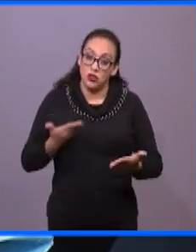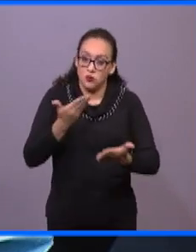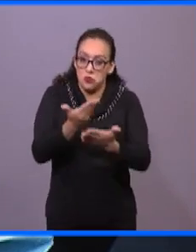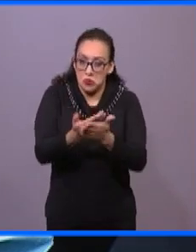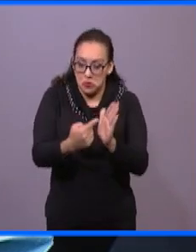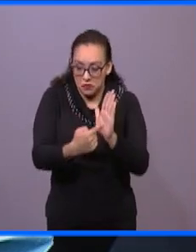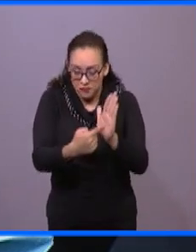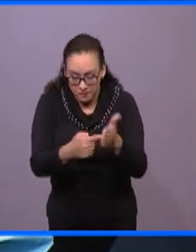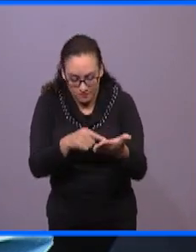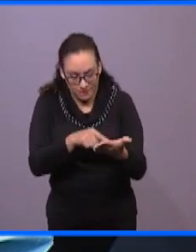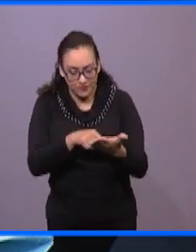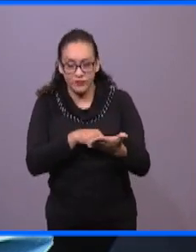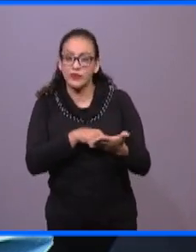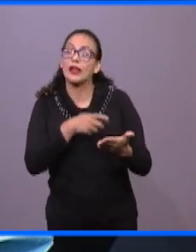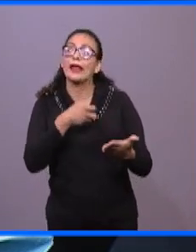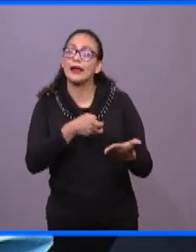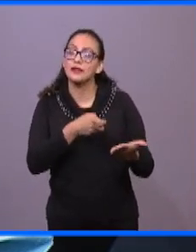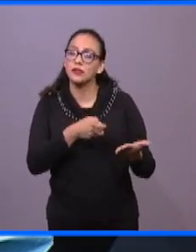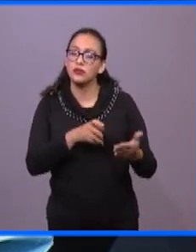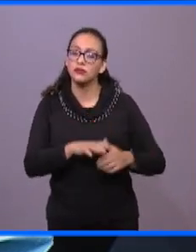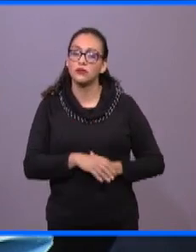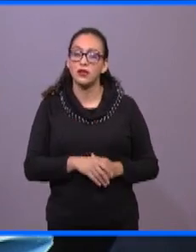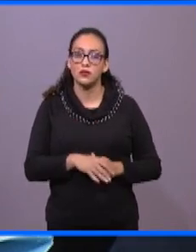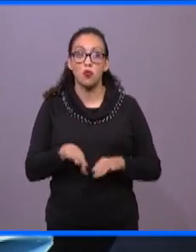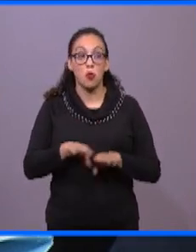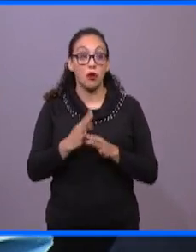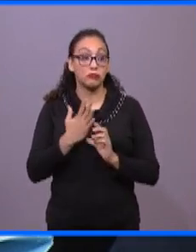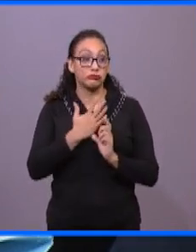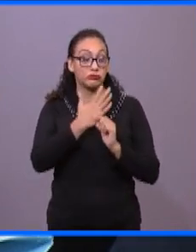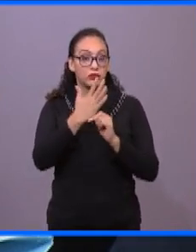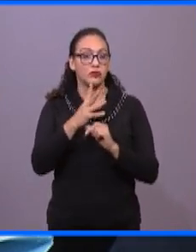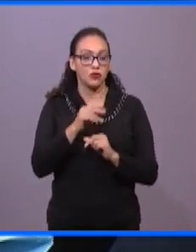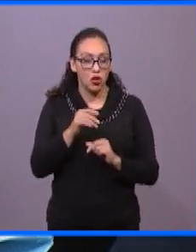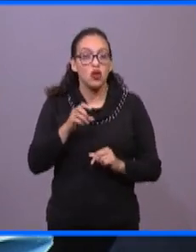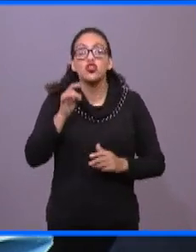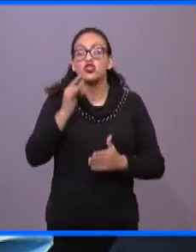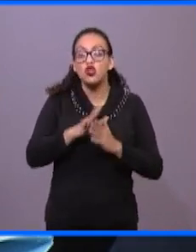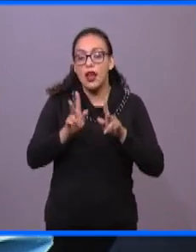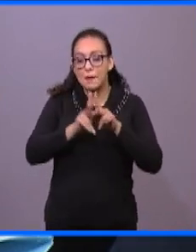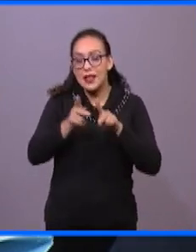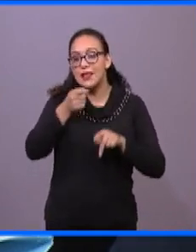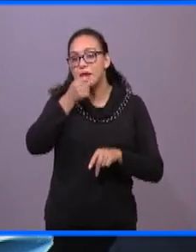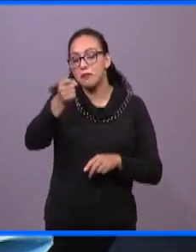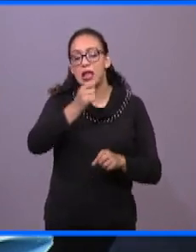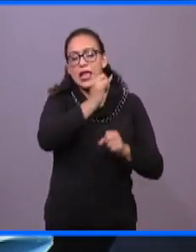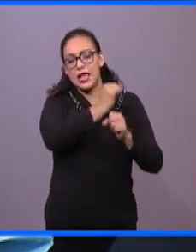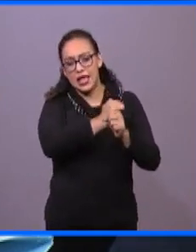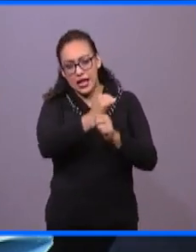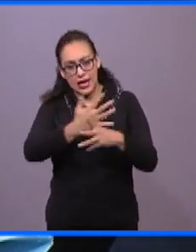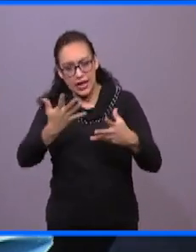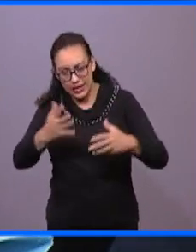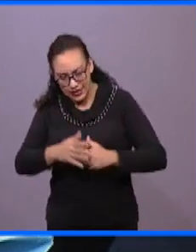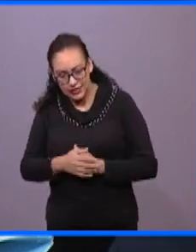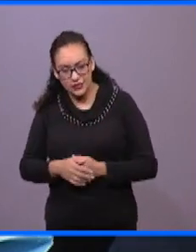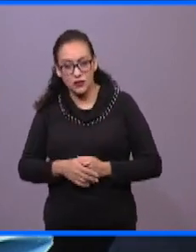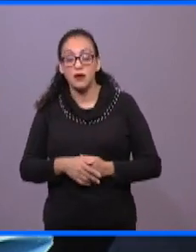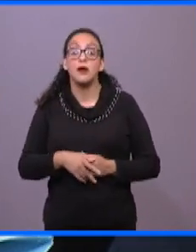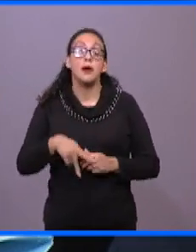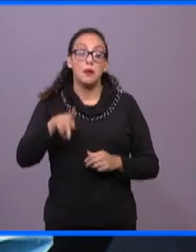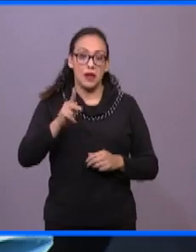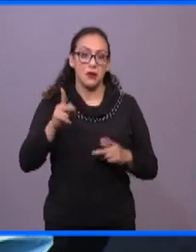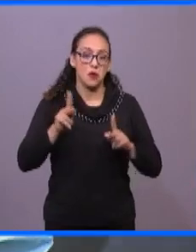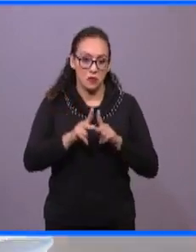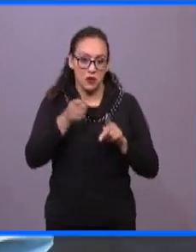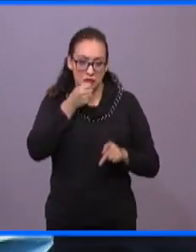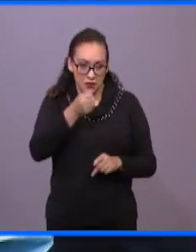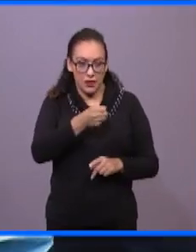presentan no son meros rumores, sino es una nota periodística con una investigación que se debería presumir de